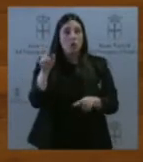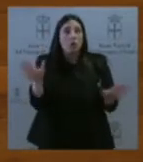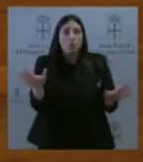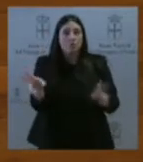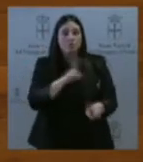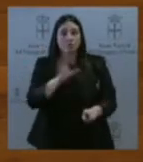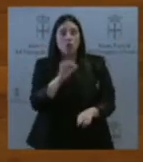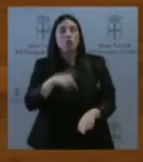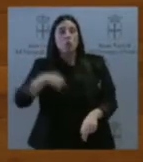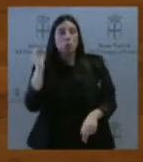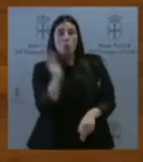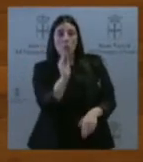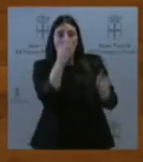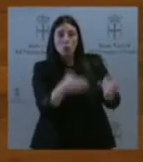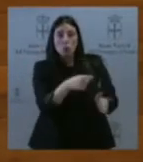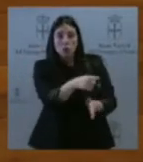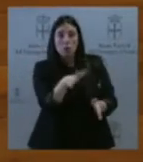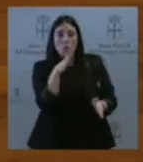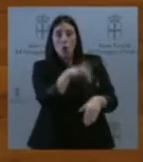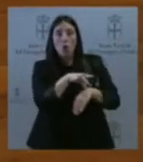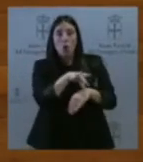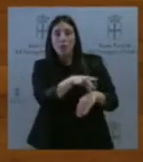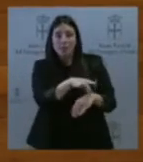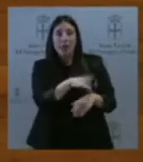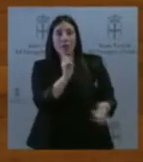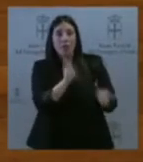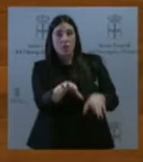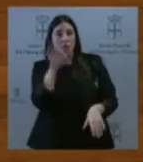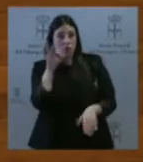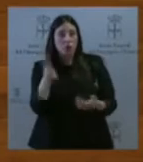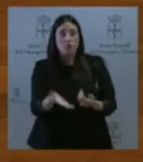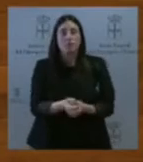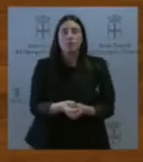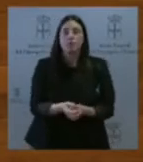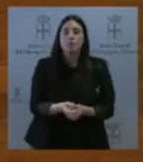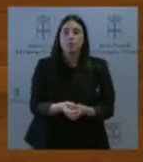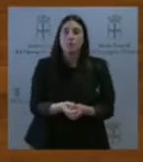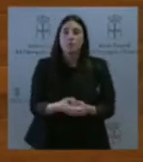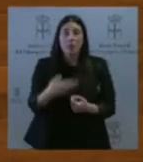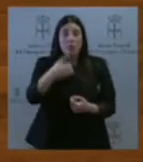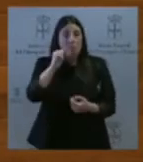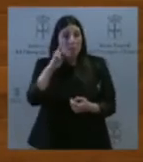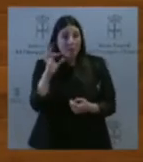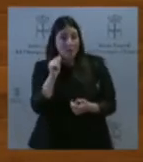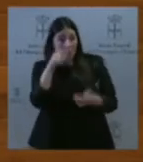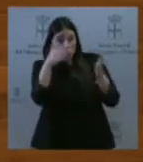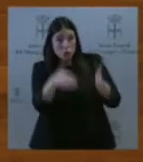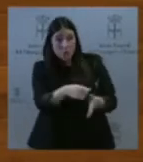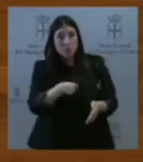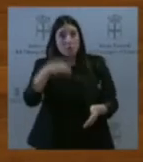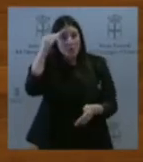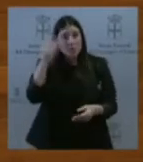del Ejecutivo en materia cultural. ¿Cree Berta Piñán que los urbanistas, arquitectos, historiadores y juristas que protestan contra